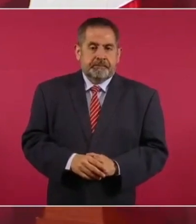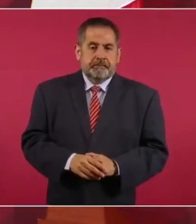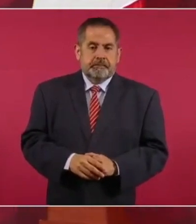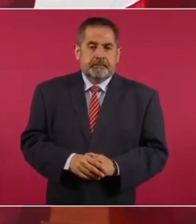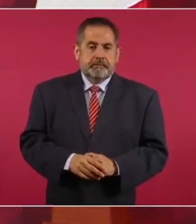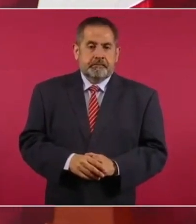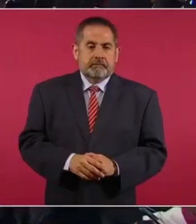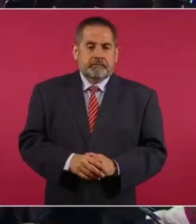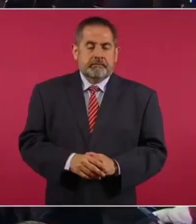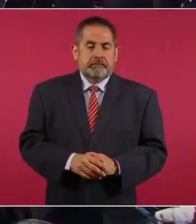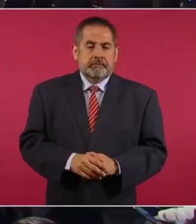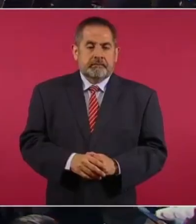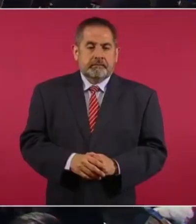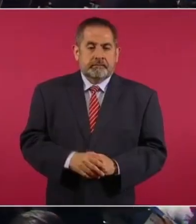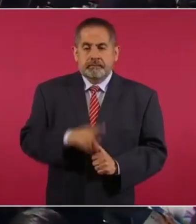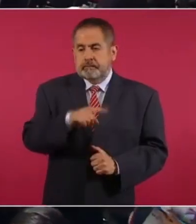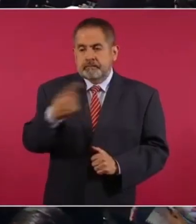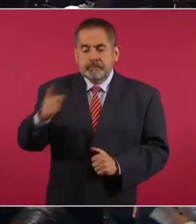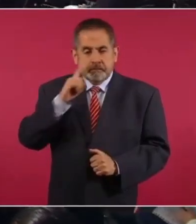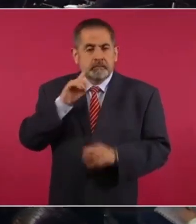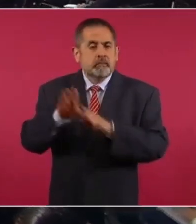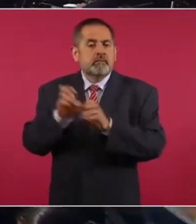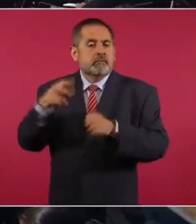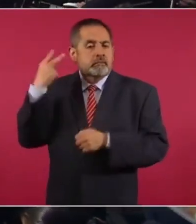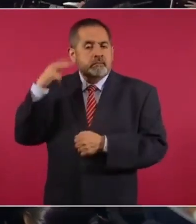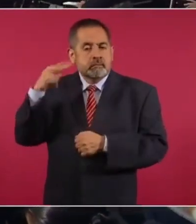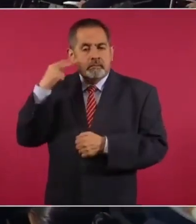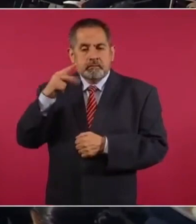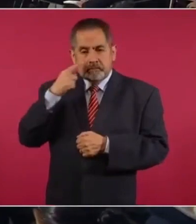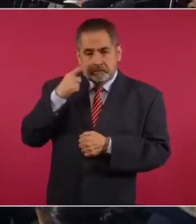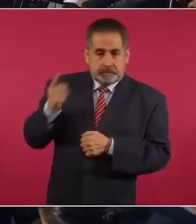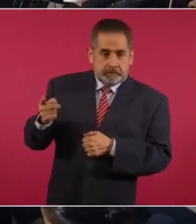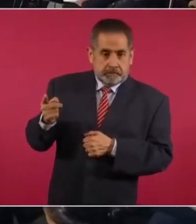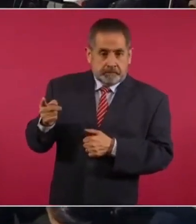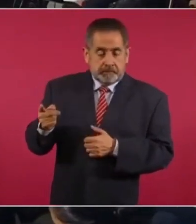¿Sí? Y miren cómo está Veracruz.